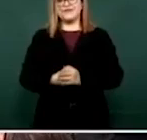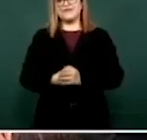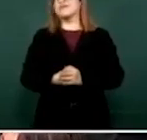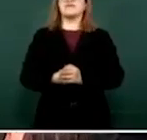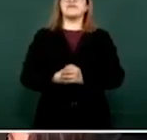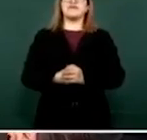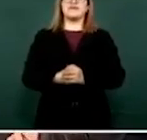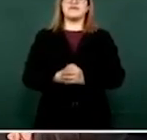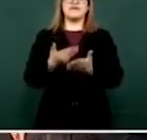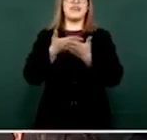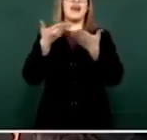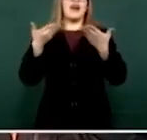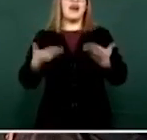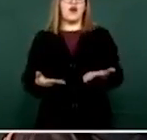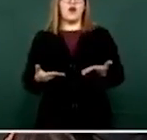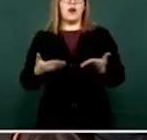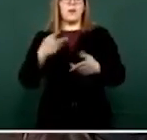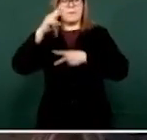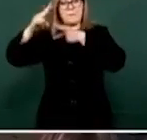vamos a estar en